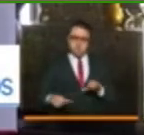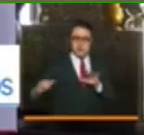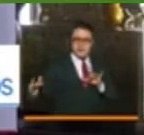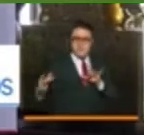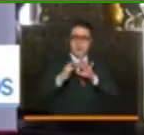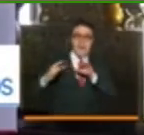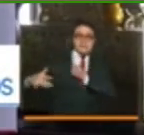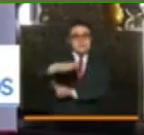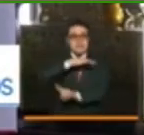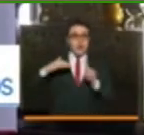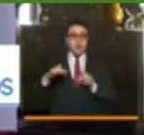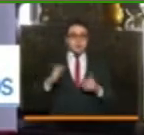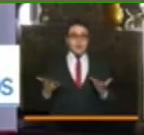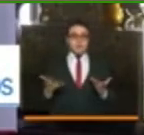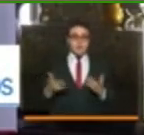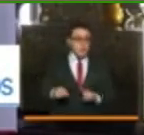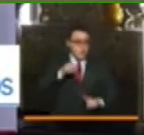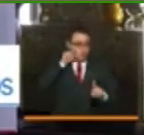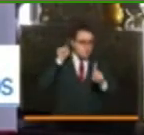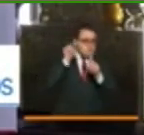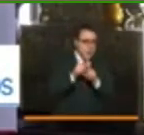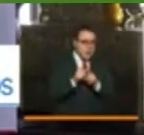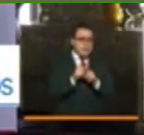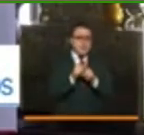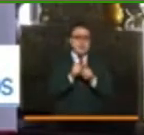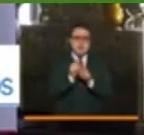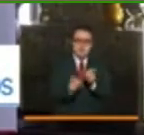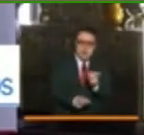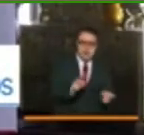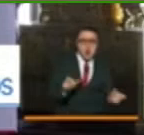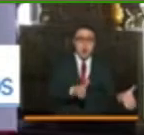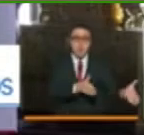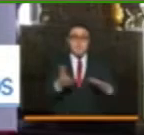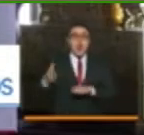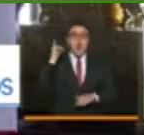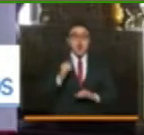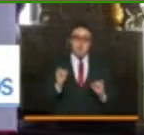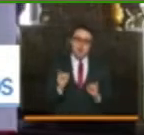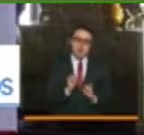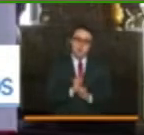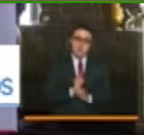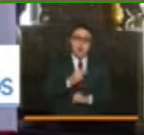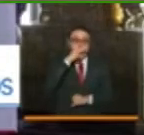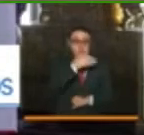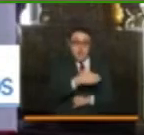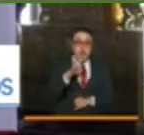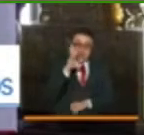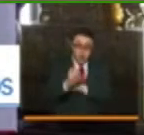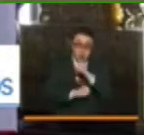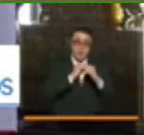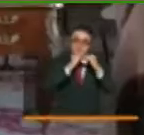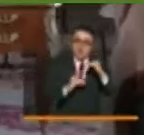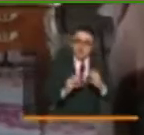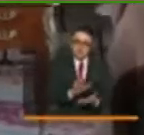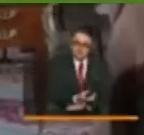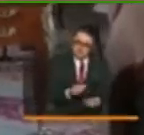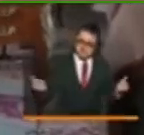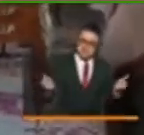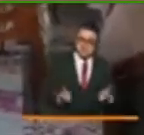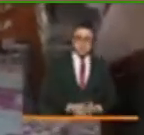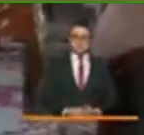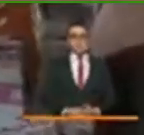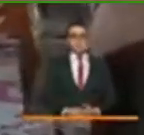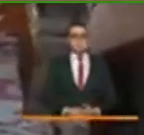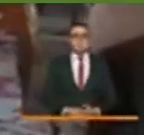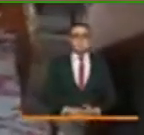asertivas para disminuir y ojalá erradicar las muertes por desnutrición en niños menores de 5 años en nuestro país. La FAO